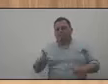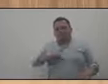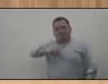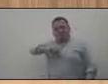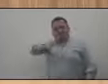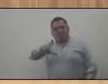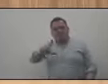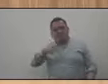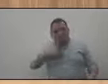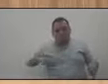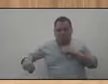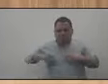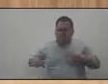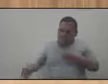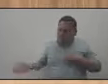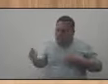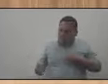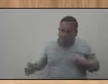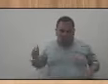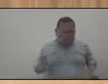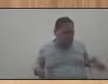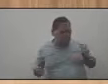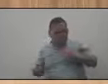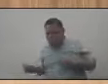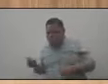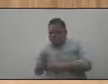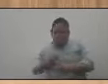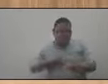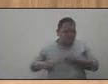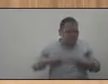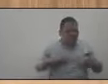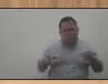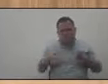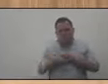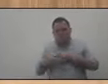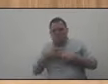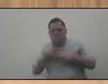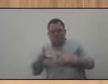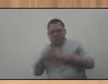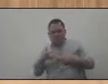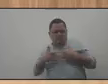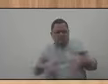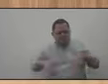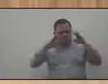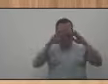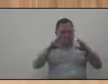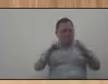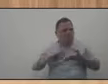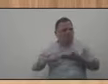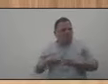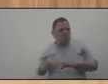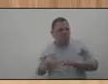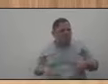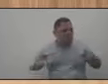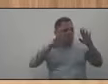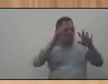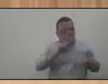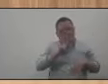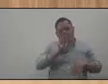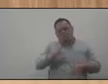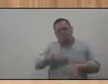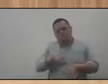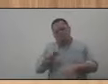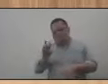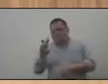ha llevado a trabajar a todos en equipo, a ser solidarios y sobre todo a estar dispuestos a nuestra comunidad trabajando